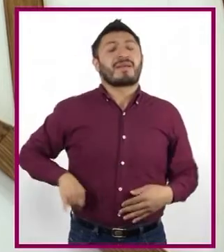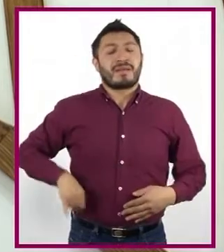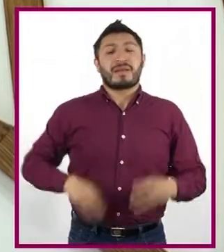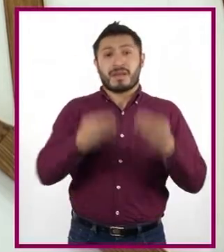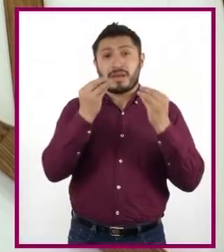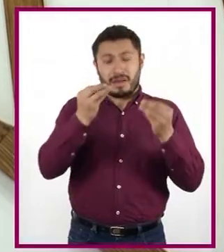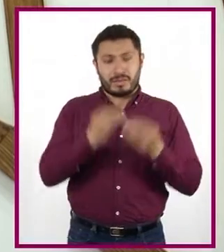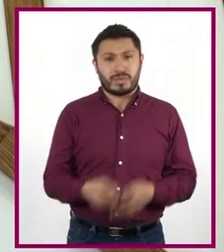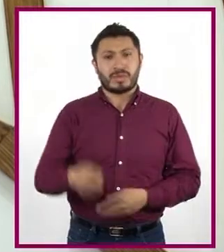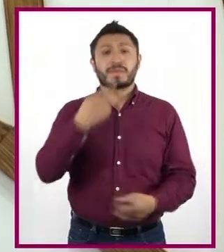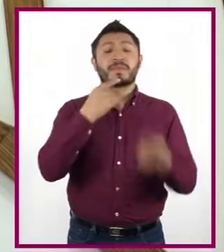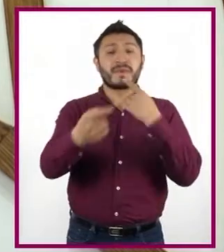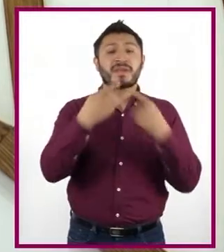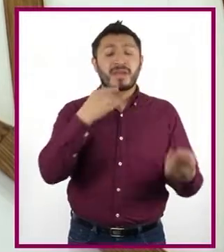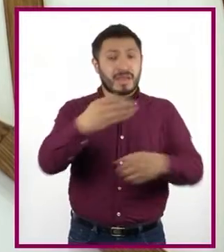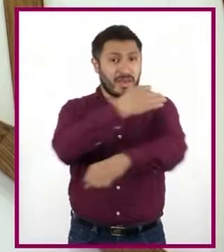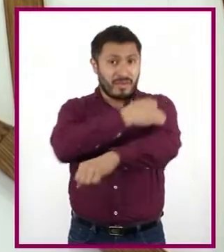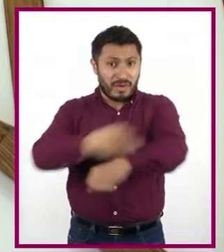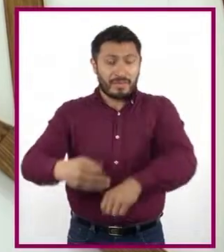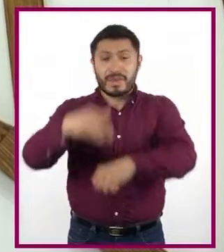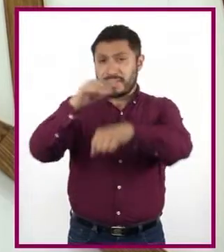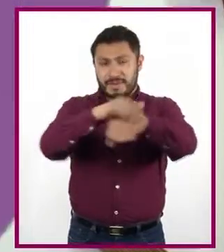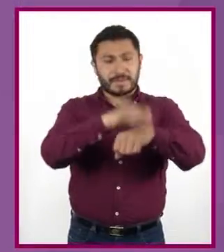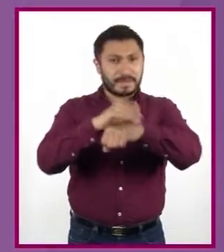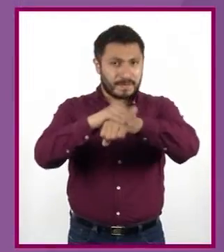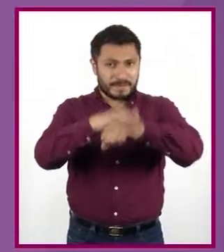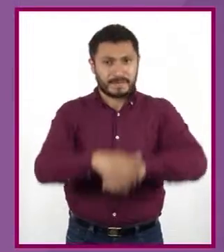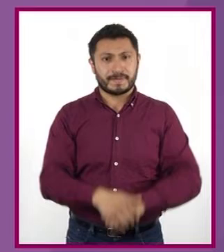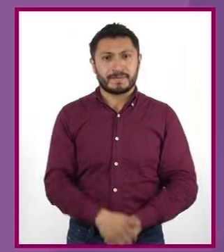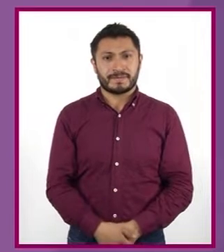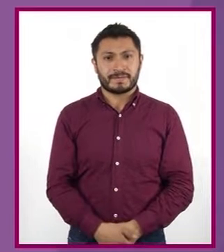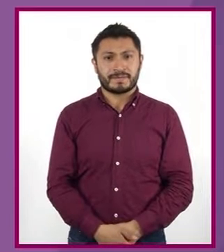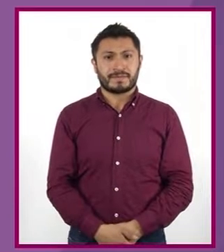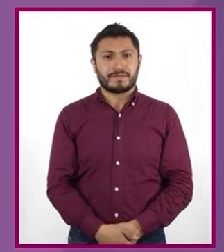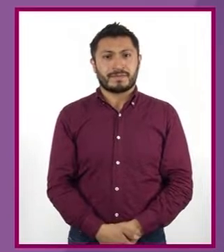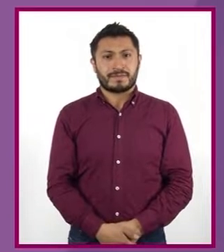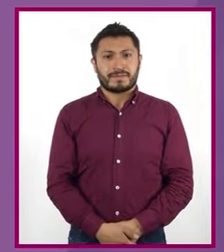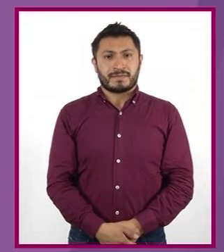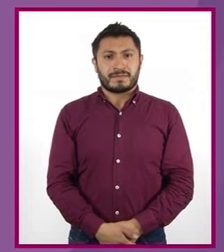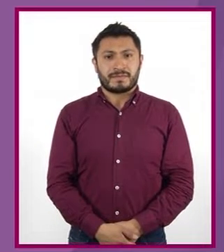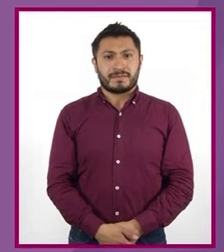interesante y lo comenten con sus familiares y amigos.